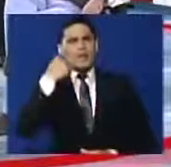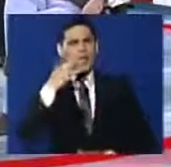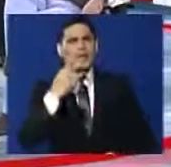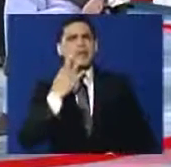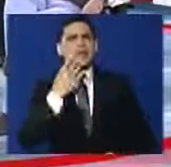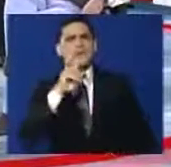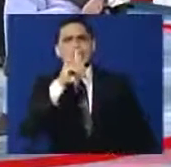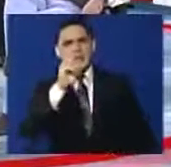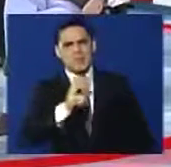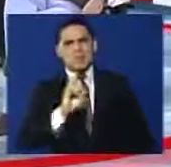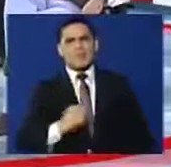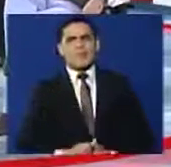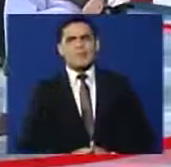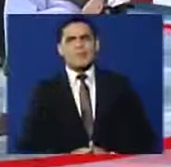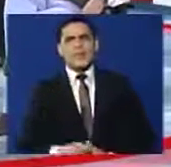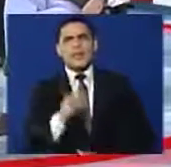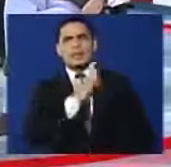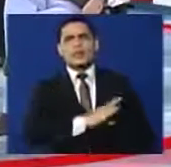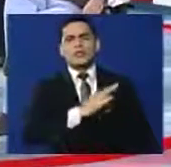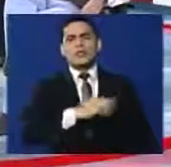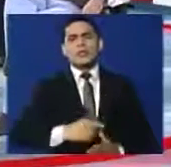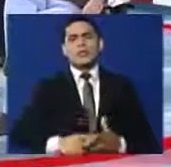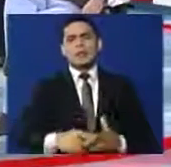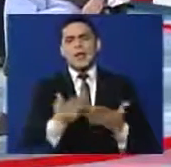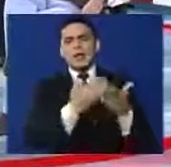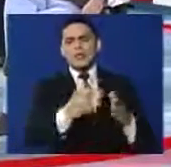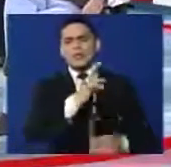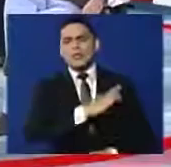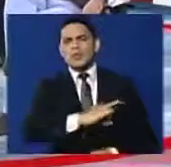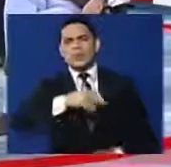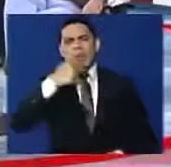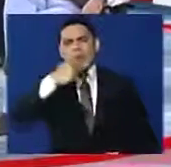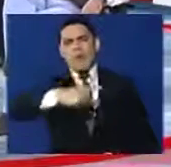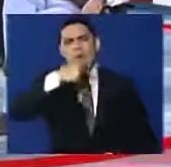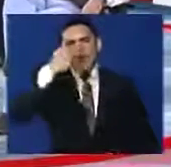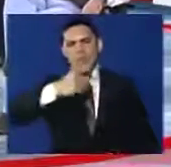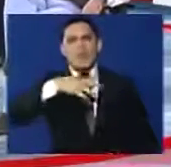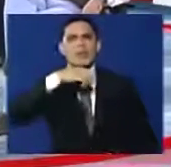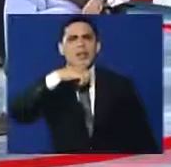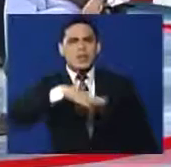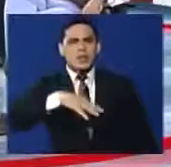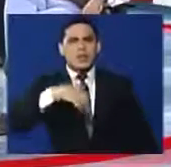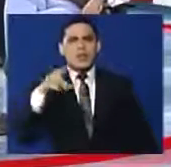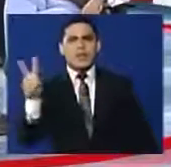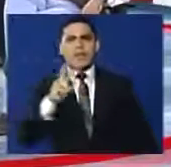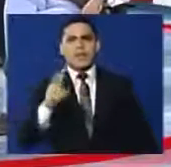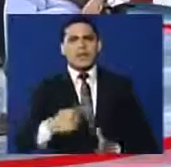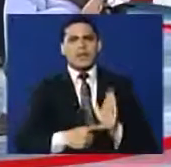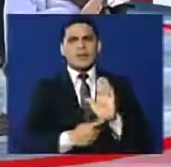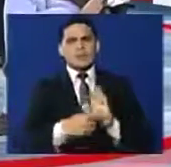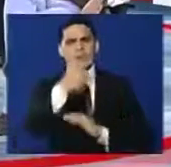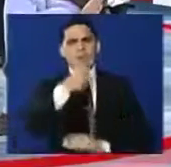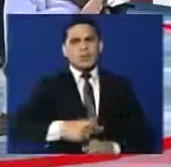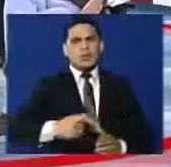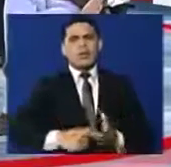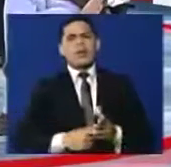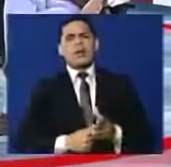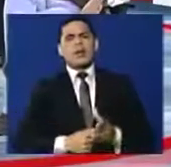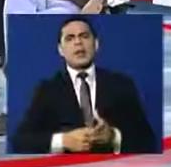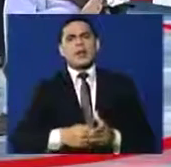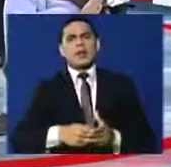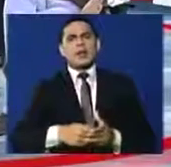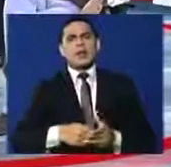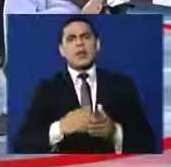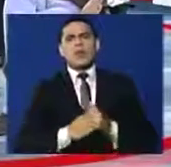la sociología política y la historia contemporánea definitivamente lanzaron a Chávez como un líder